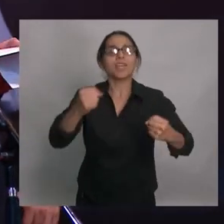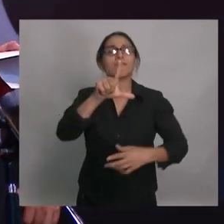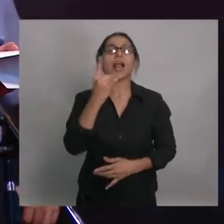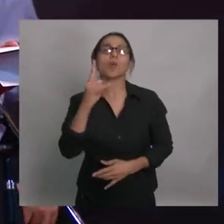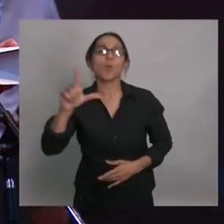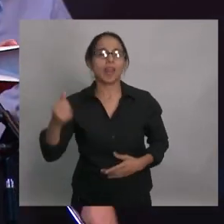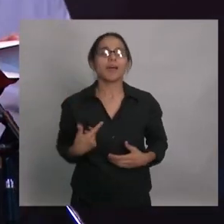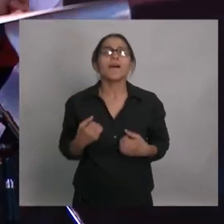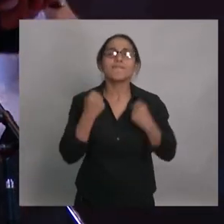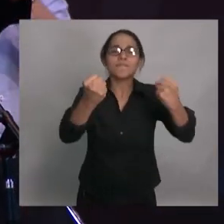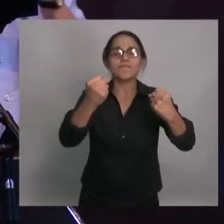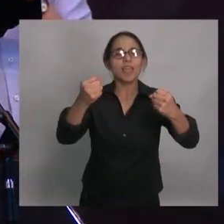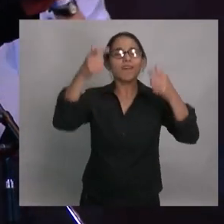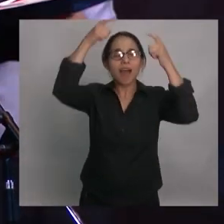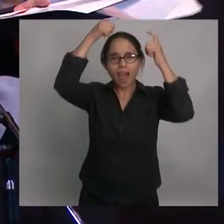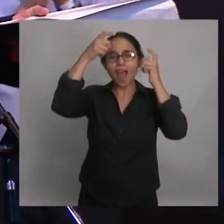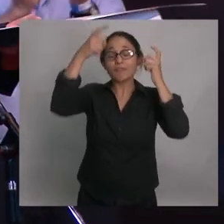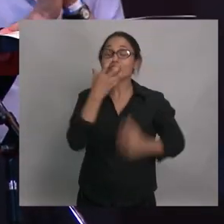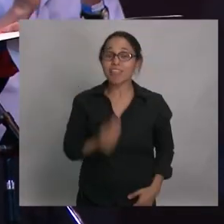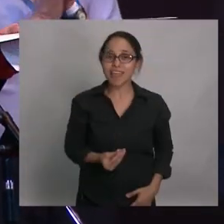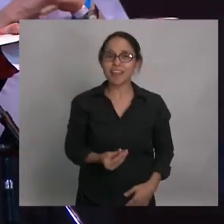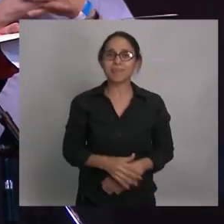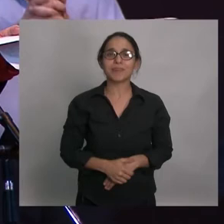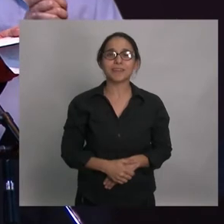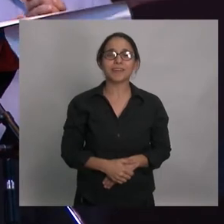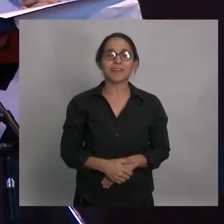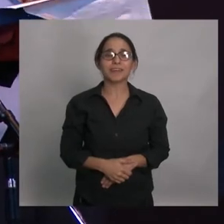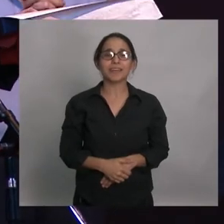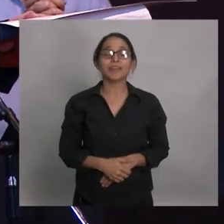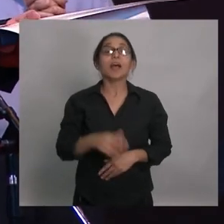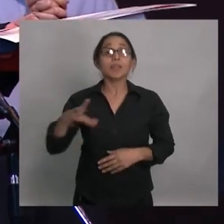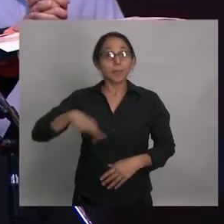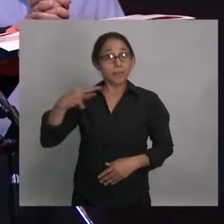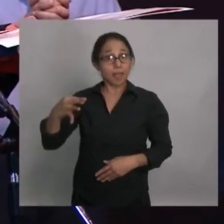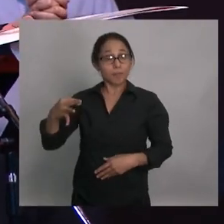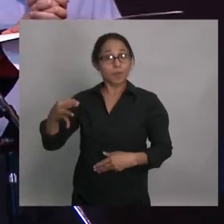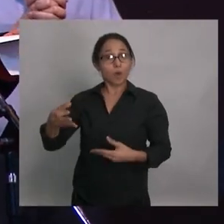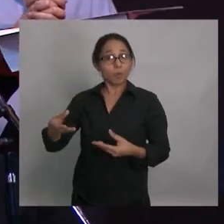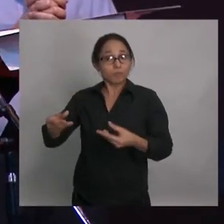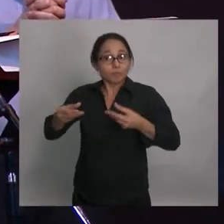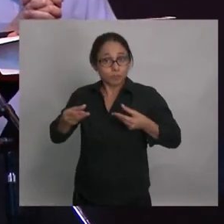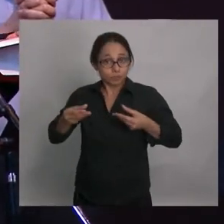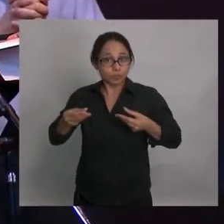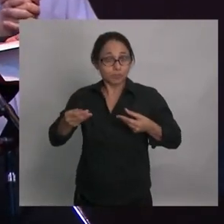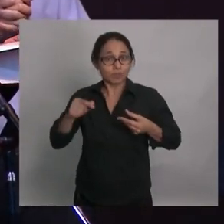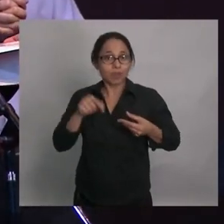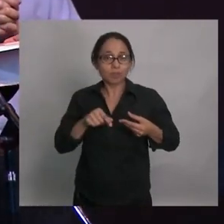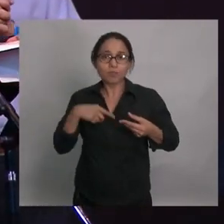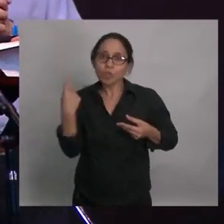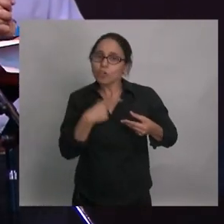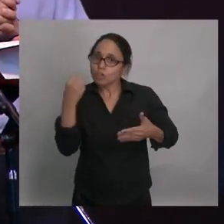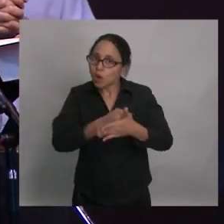fidel y este primer lo tomo como una responsabilidad más de que tenemos que continuar la lucha